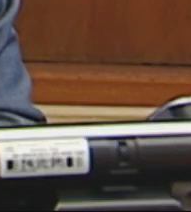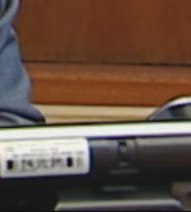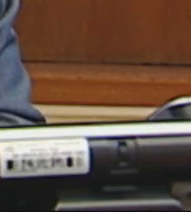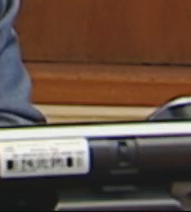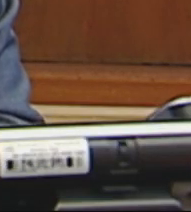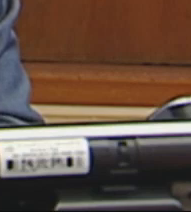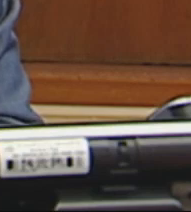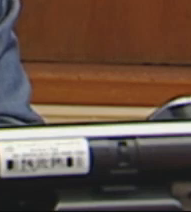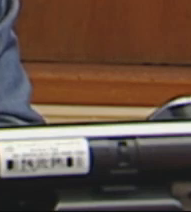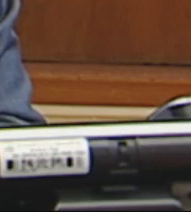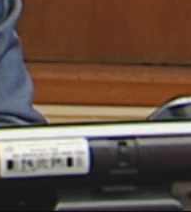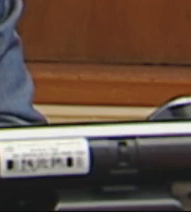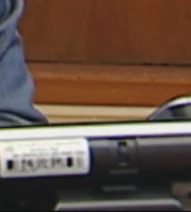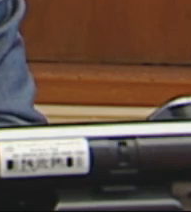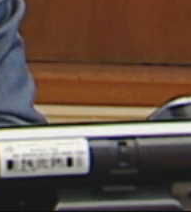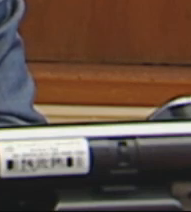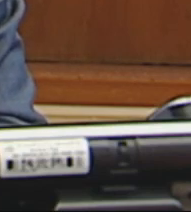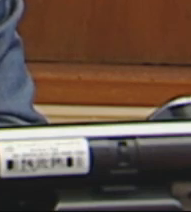del Estado.